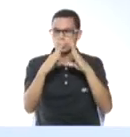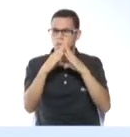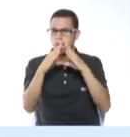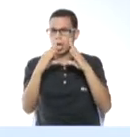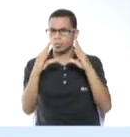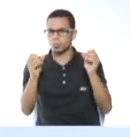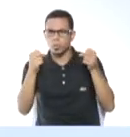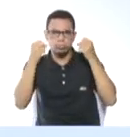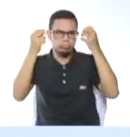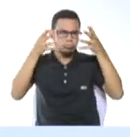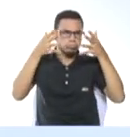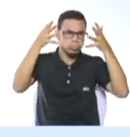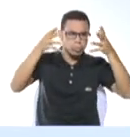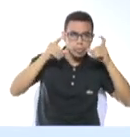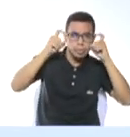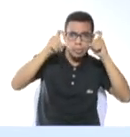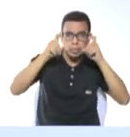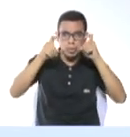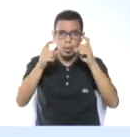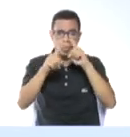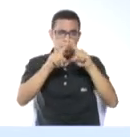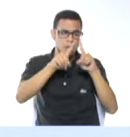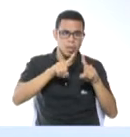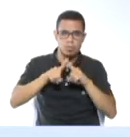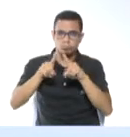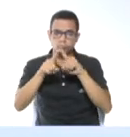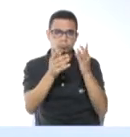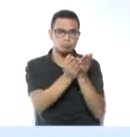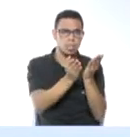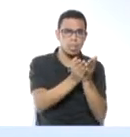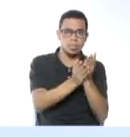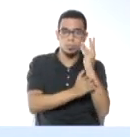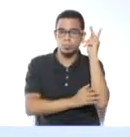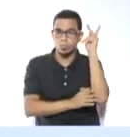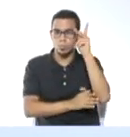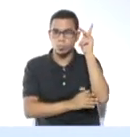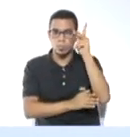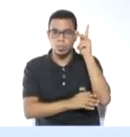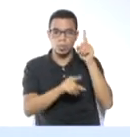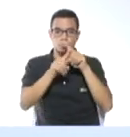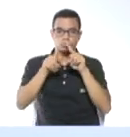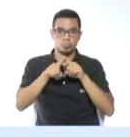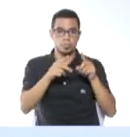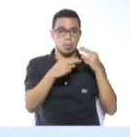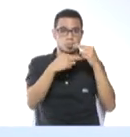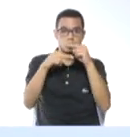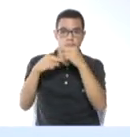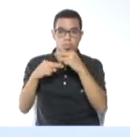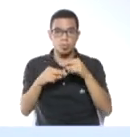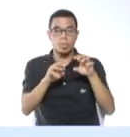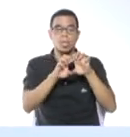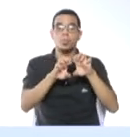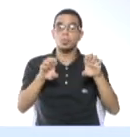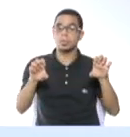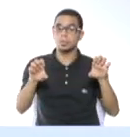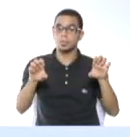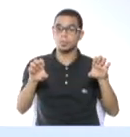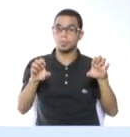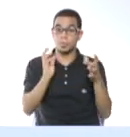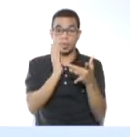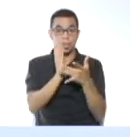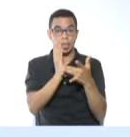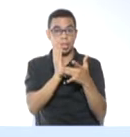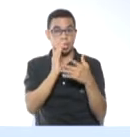de las orientaciones y de las clases que nos traen nuestros profesores de los distintos niveles de educación, media